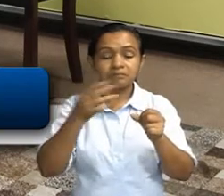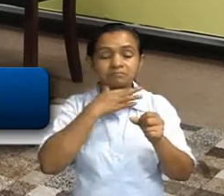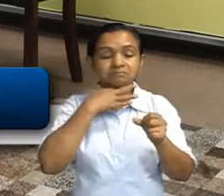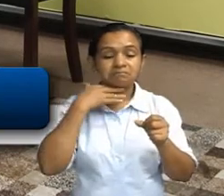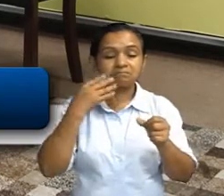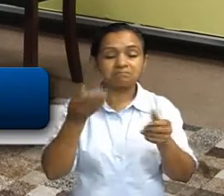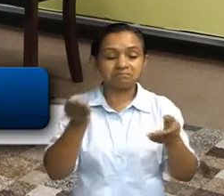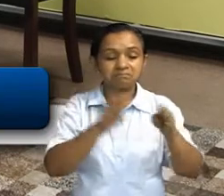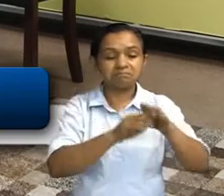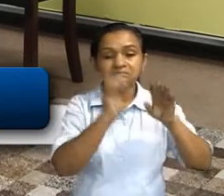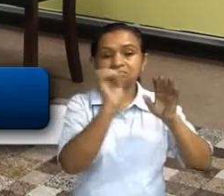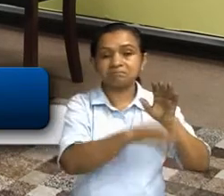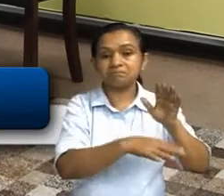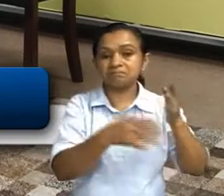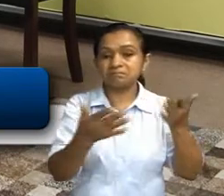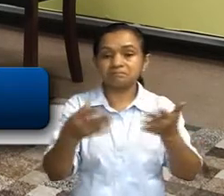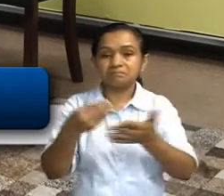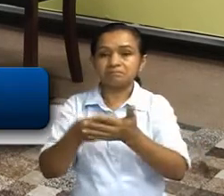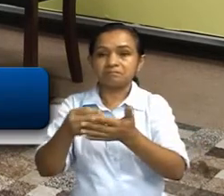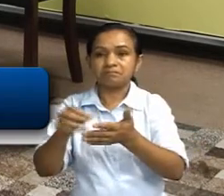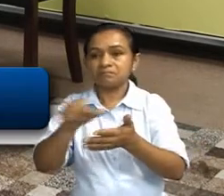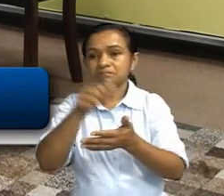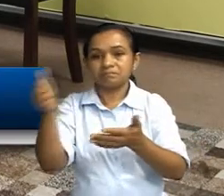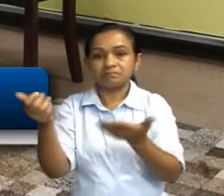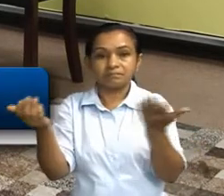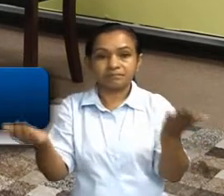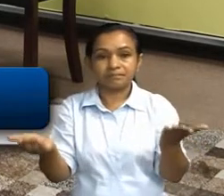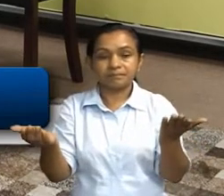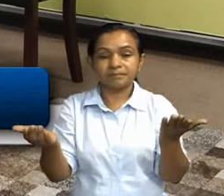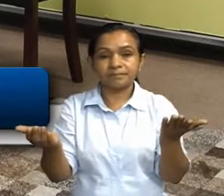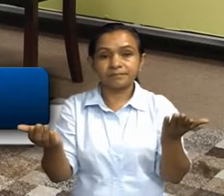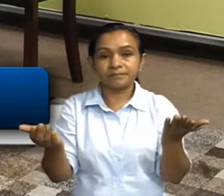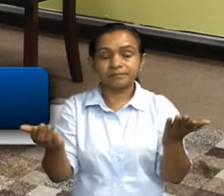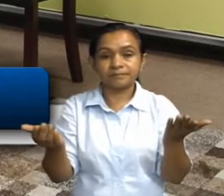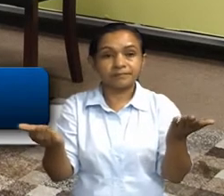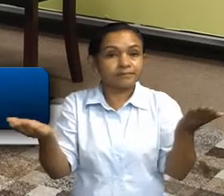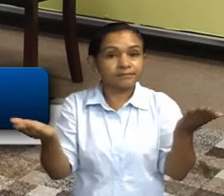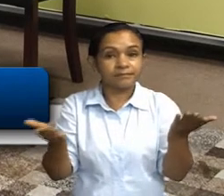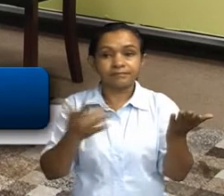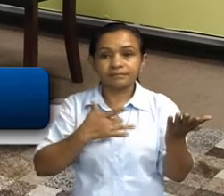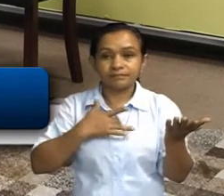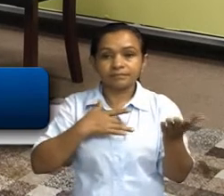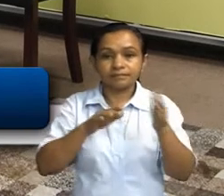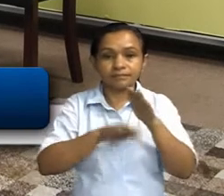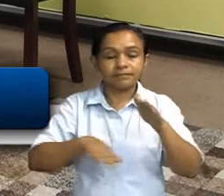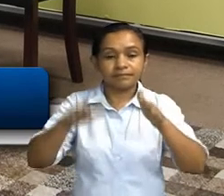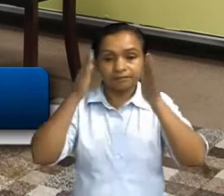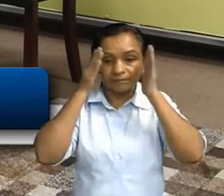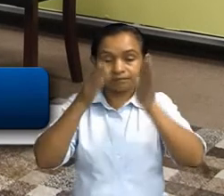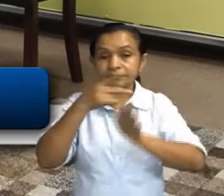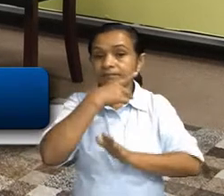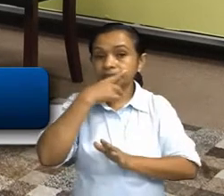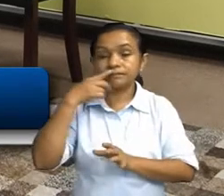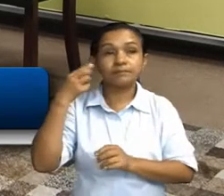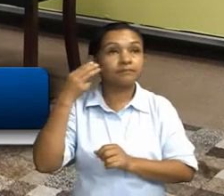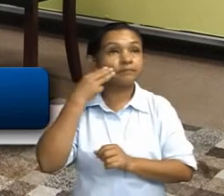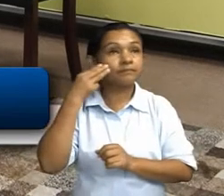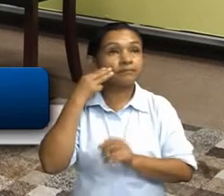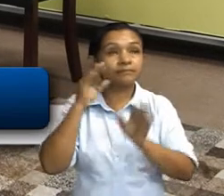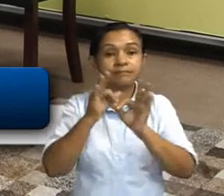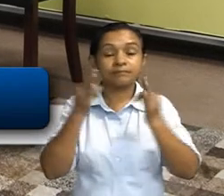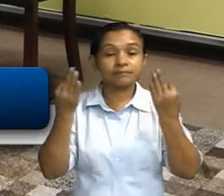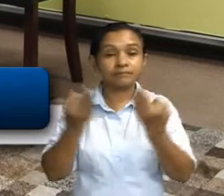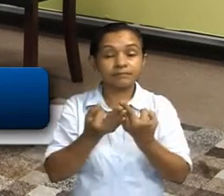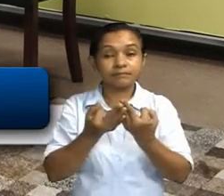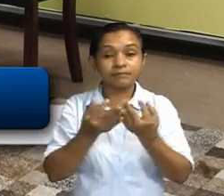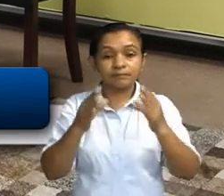padre de familia lo bota, va, compra otro y se lo pone. Entonces, requiere mayor atención del padre de familia porque el pañal